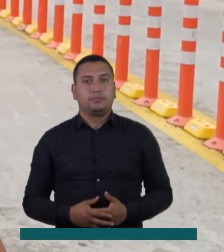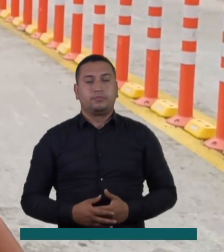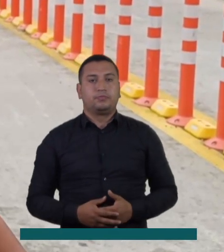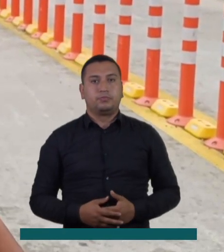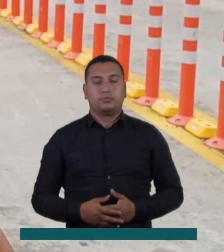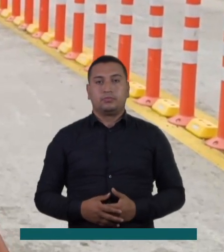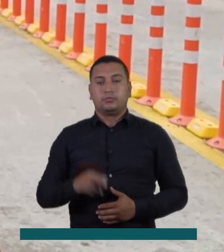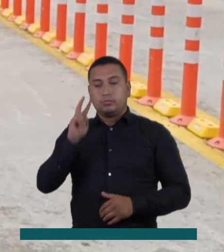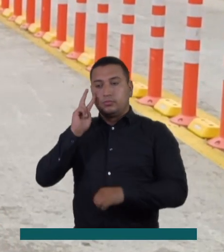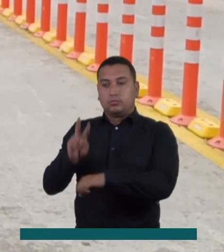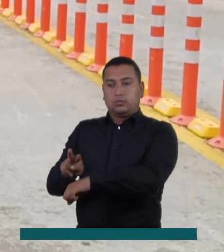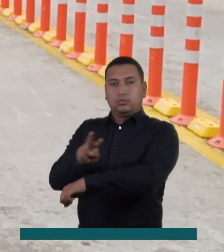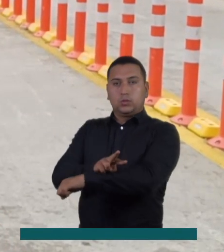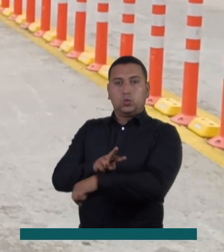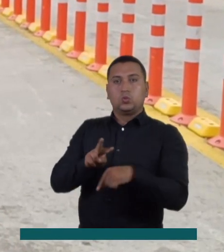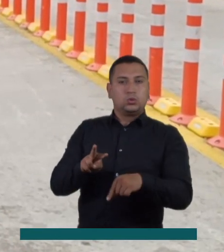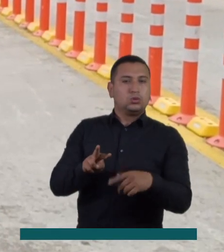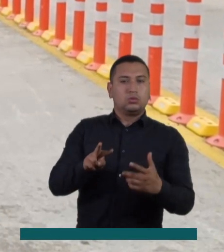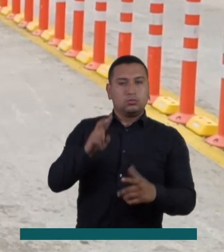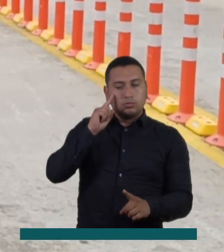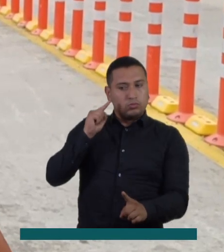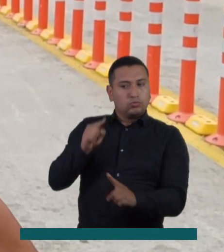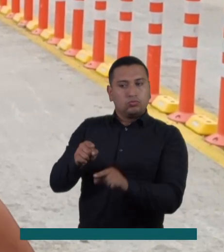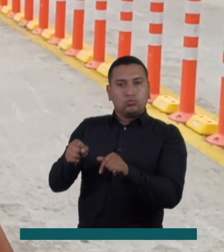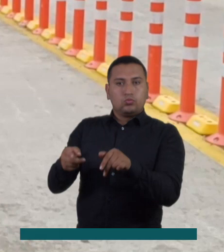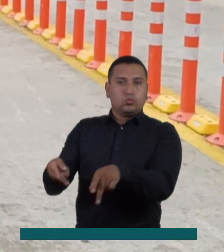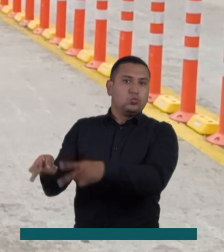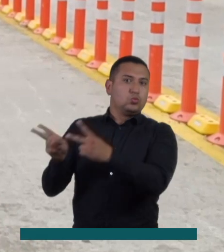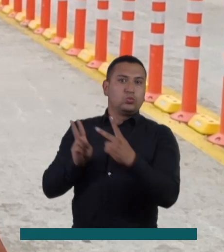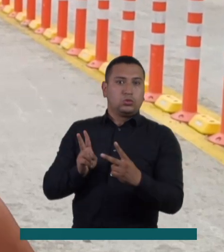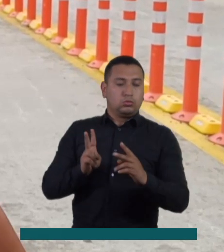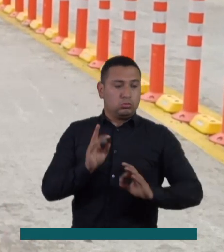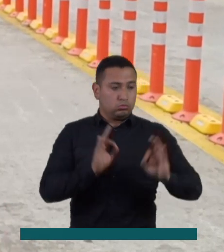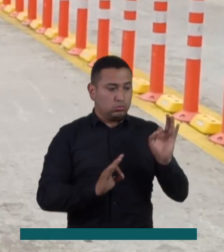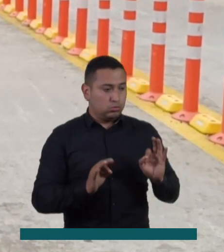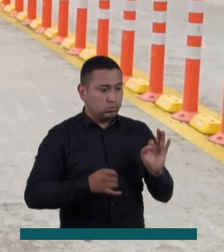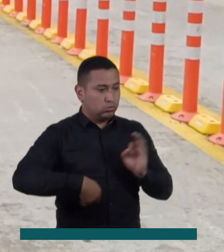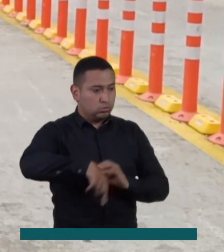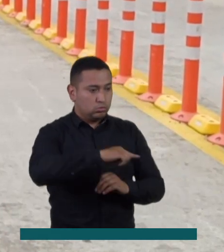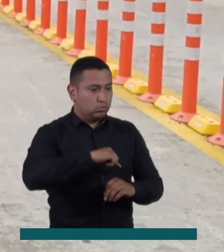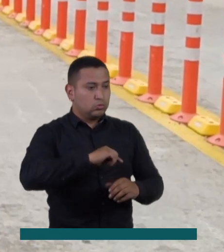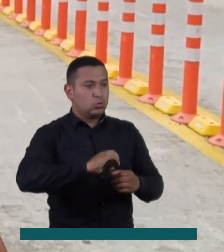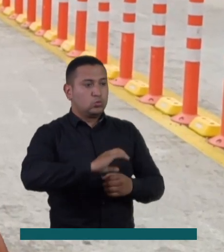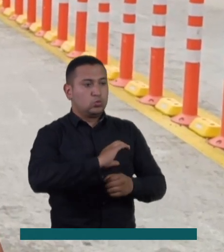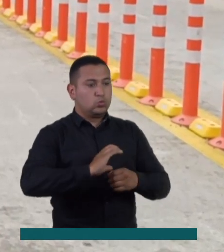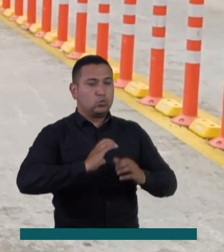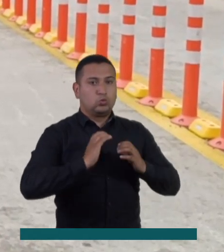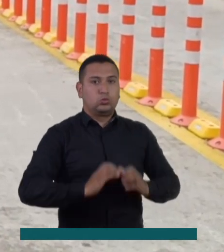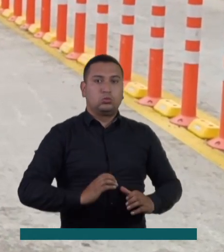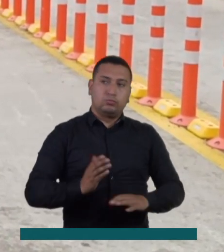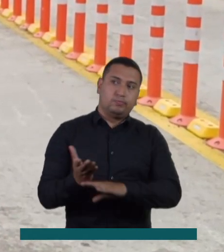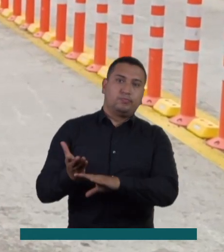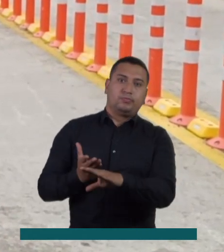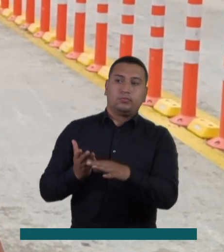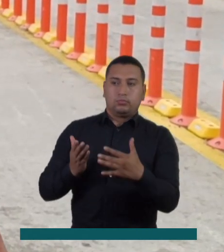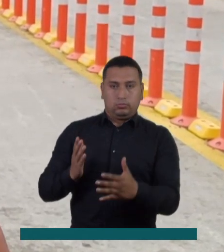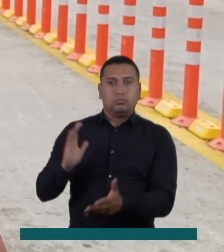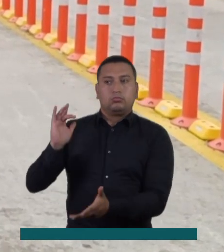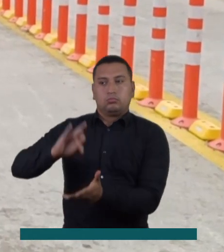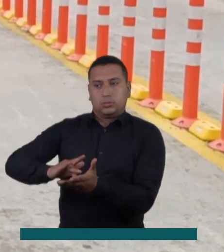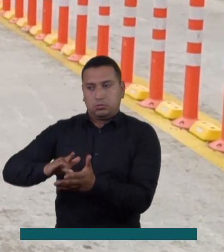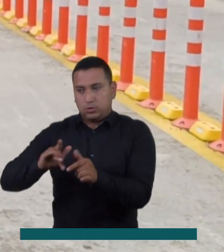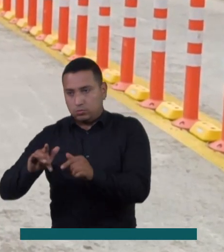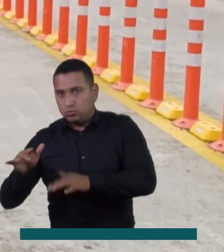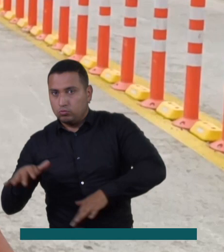la veeduría específica para este puente que se organizó por la ciudadanía de aquí, de este sector, pues lograron también participar de esta